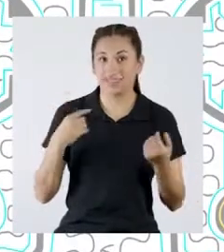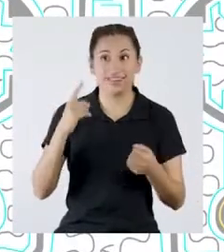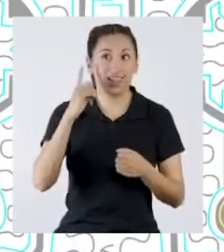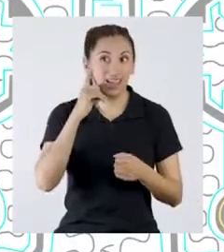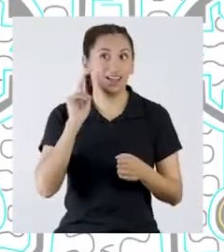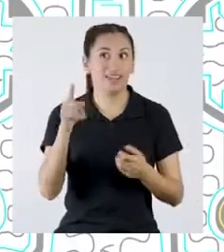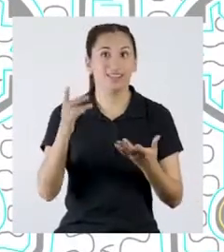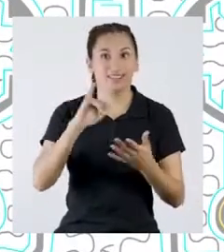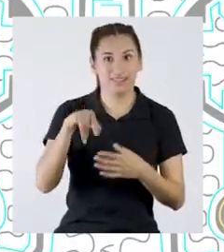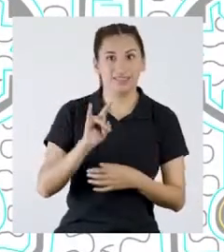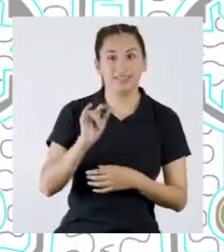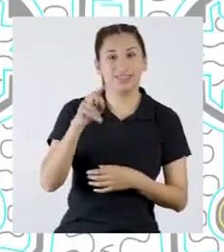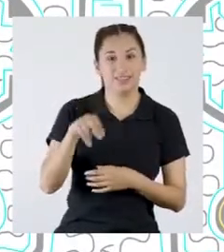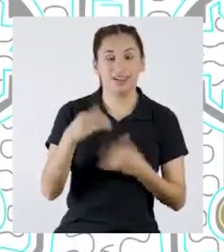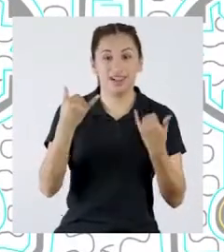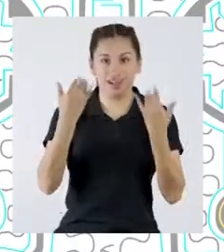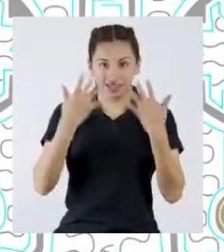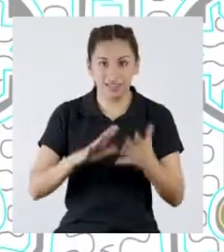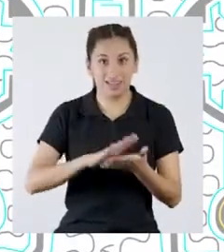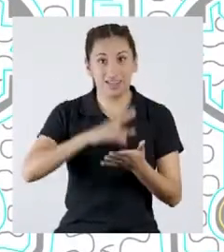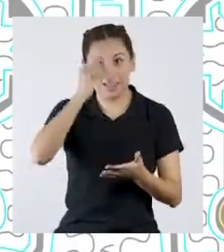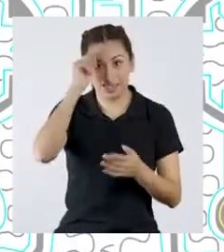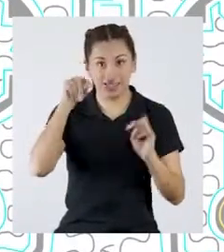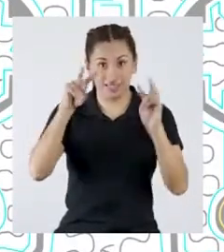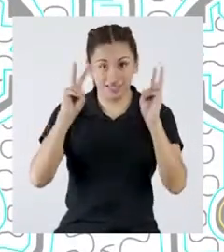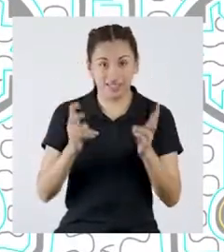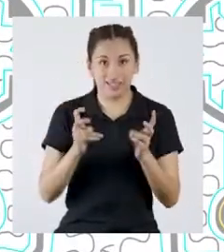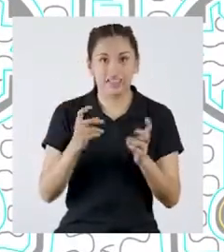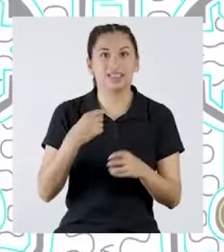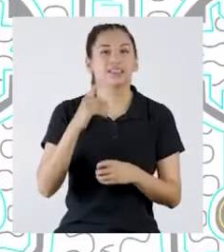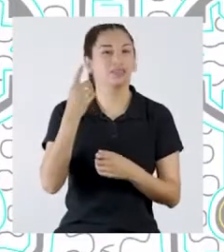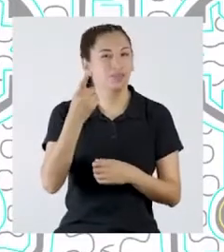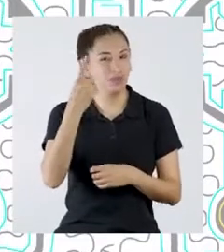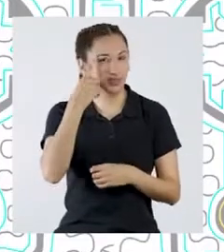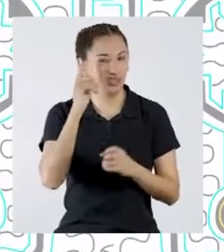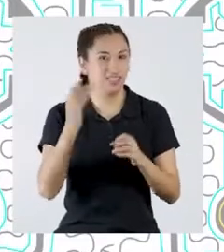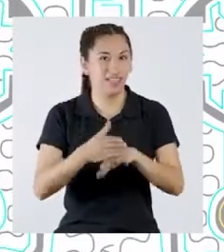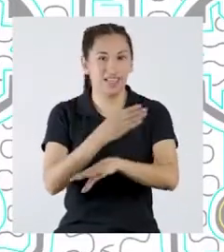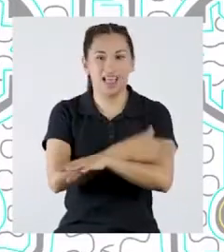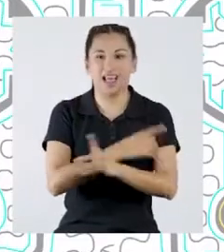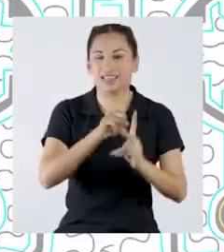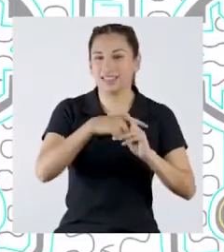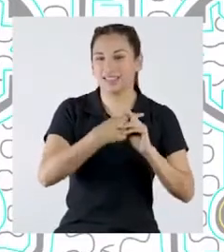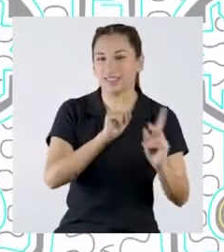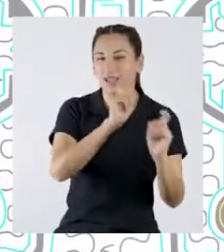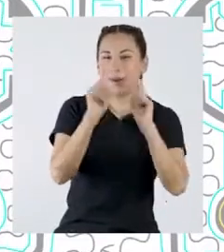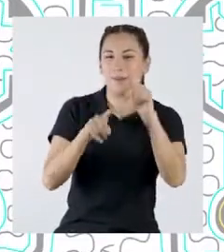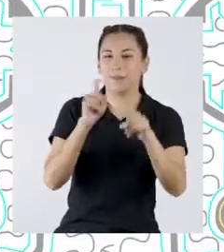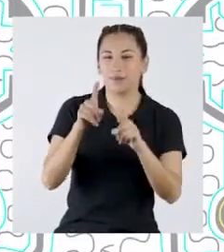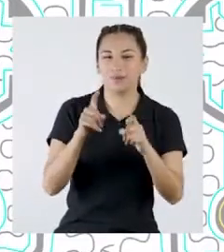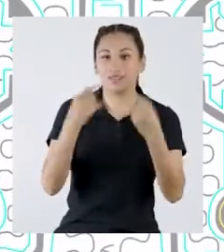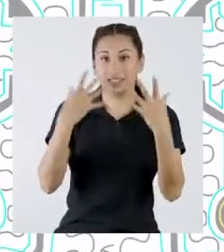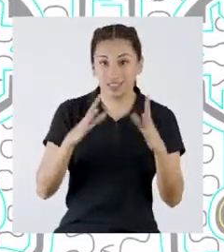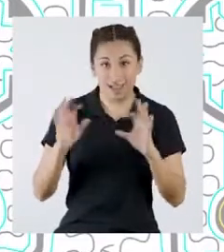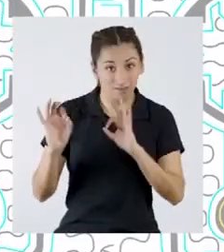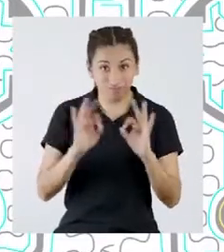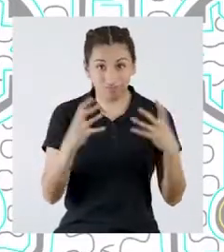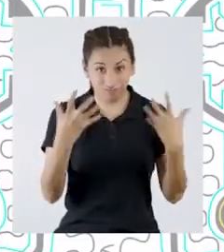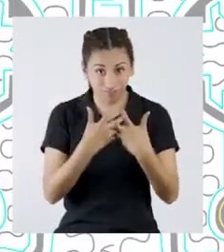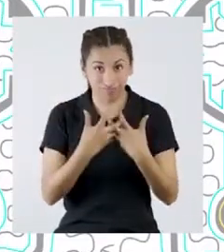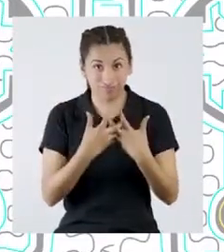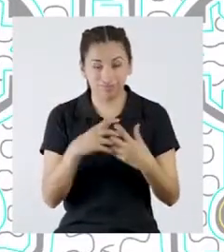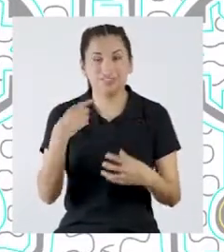oír eso, Juan. Ahora que ya aprendimos sobre el tema, ¿creen que las respuestas que dieron al inicio del programa fueron las